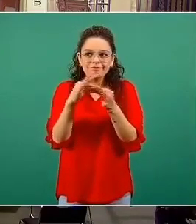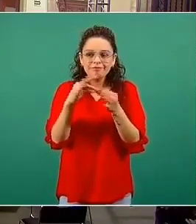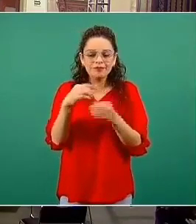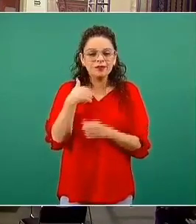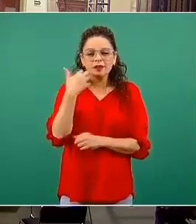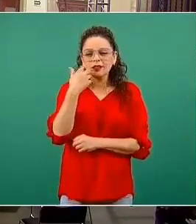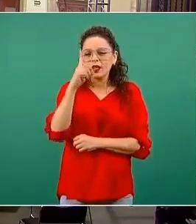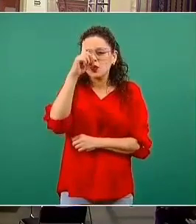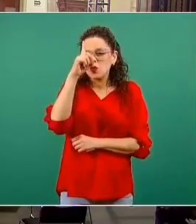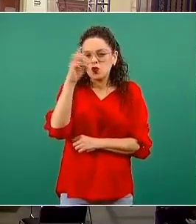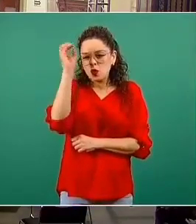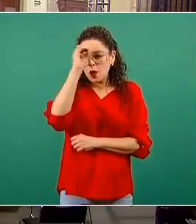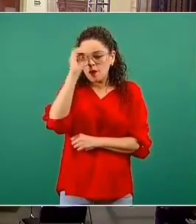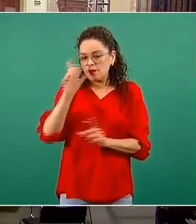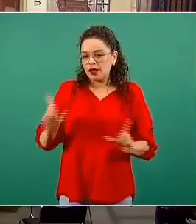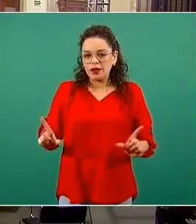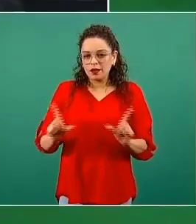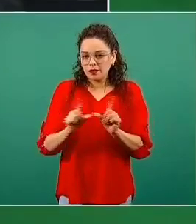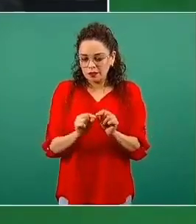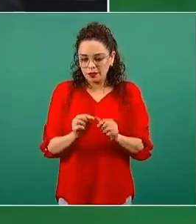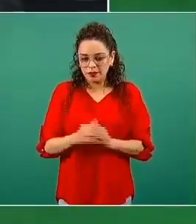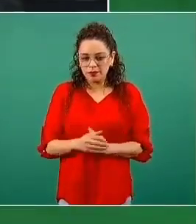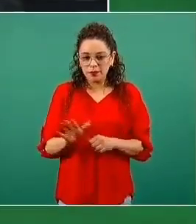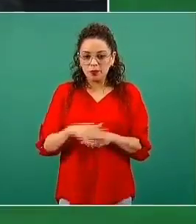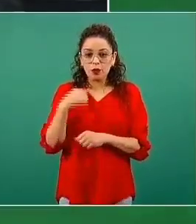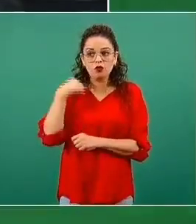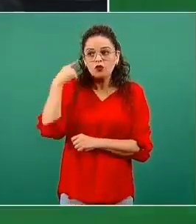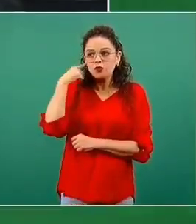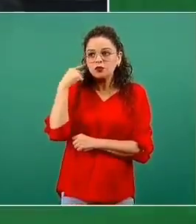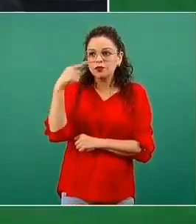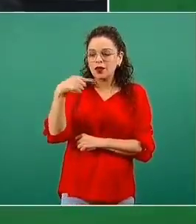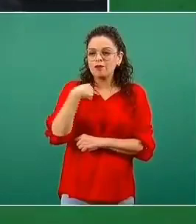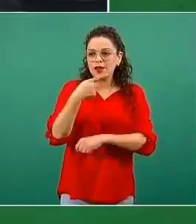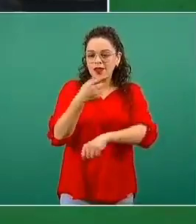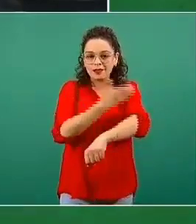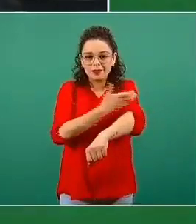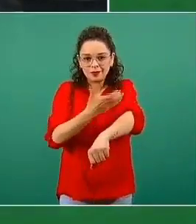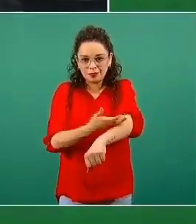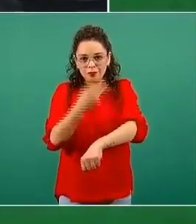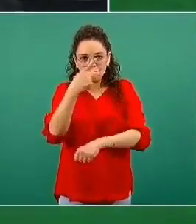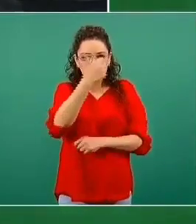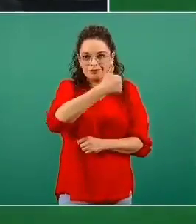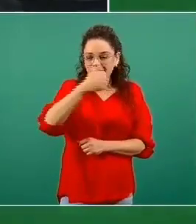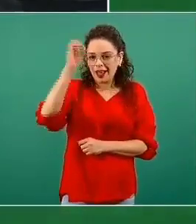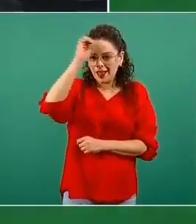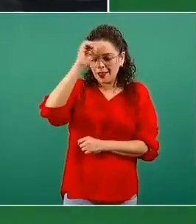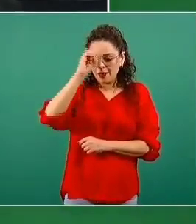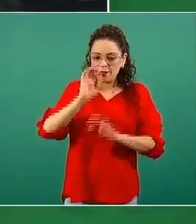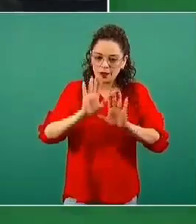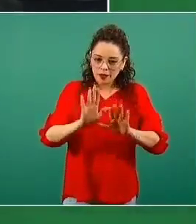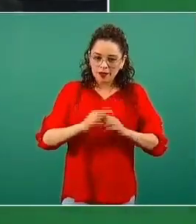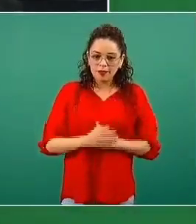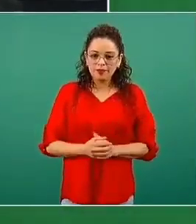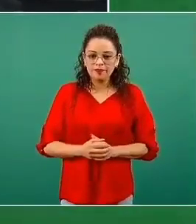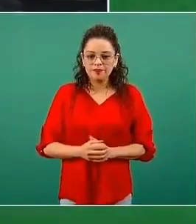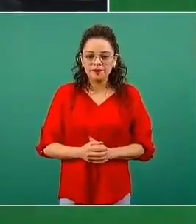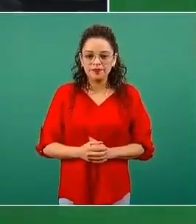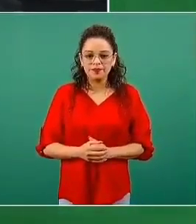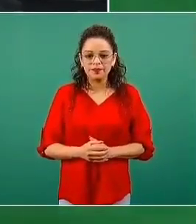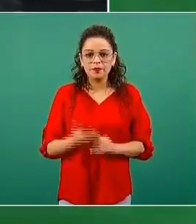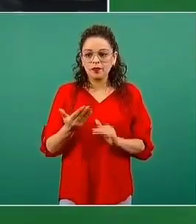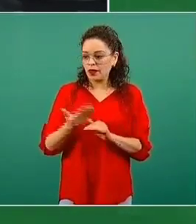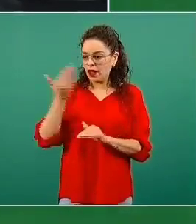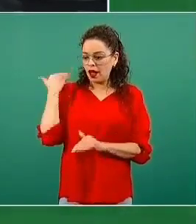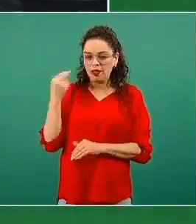un comentario muy breve escuchando las opiniones de mis compañeros. Yo creo que independientemente, y eso se discutió en nuestras mesas